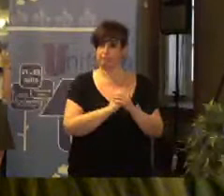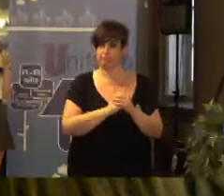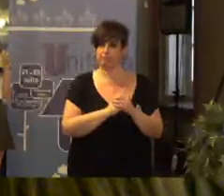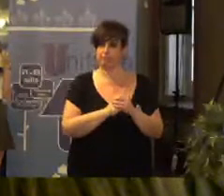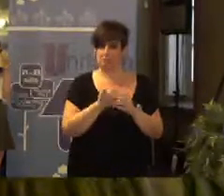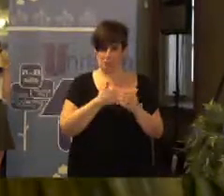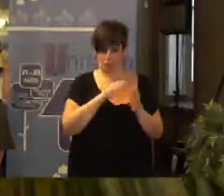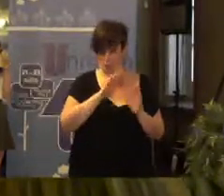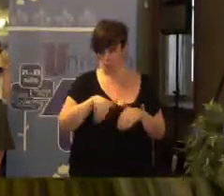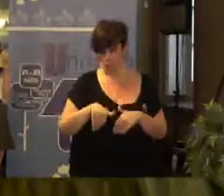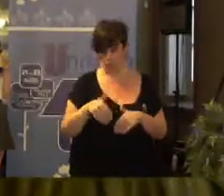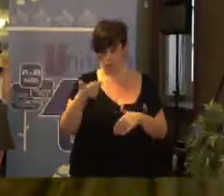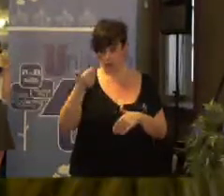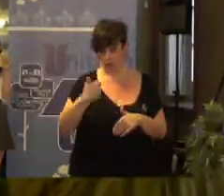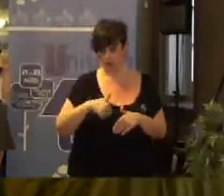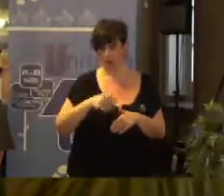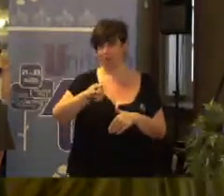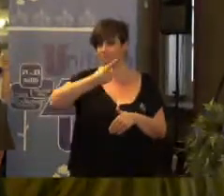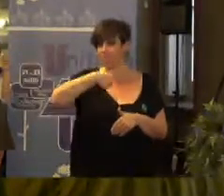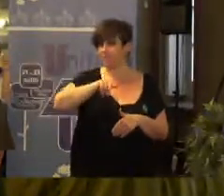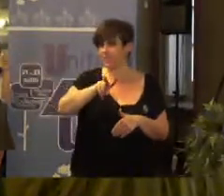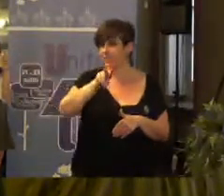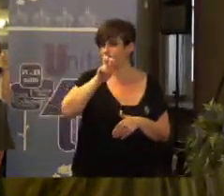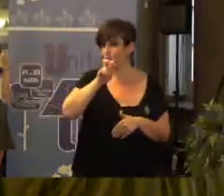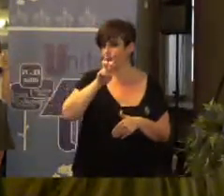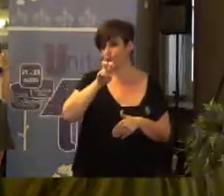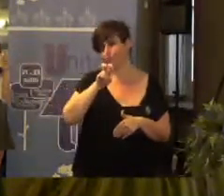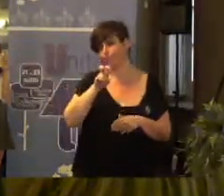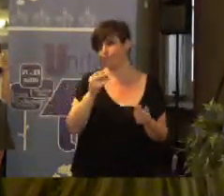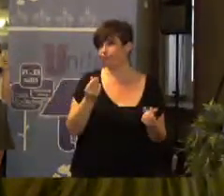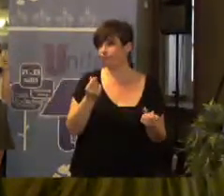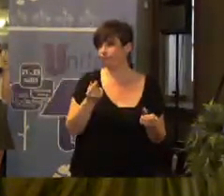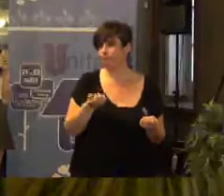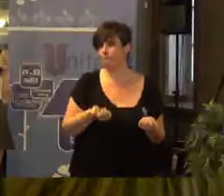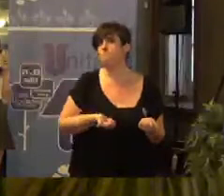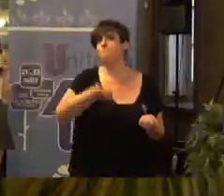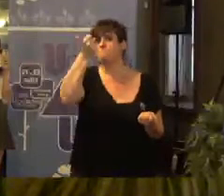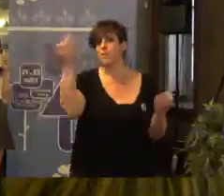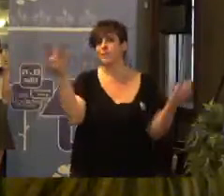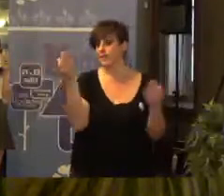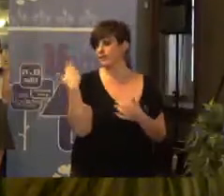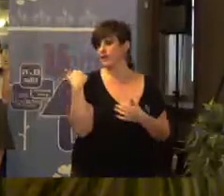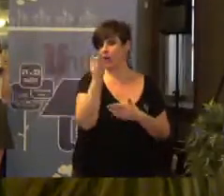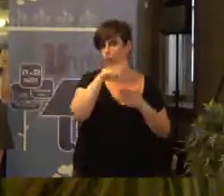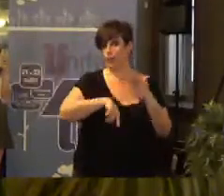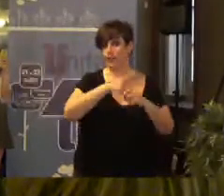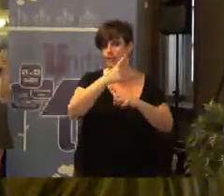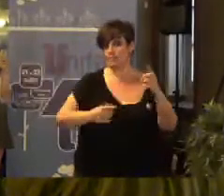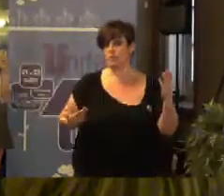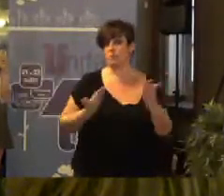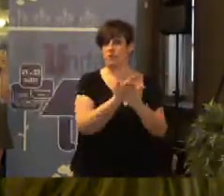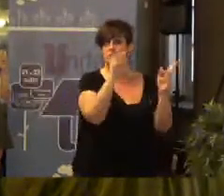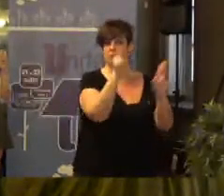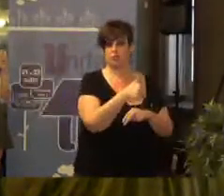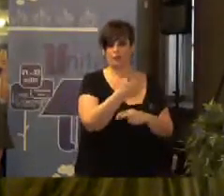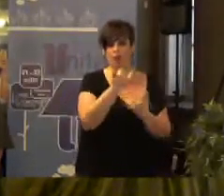acabo, unha intuición que é máis que unha intuición a nivel social. A moción de censura que se produciu hai mes e medio produciu unha sensación de